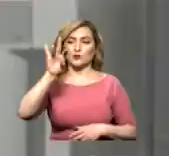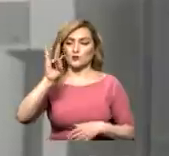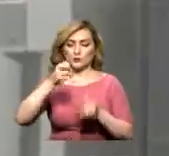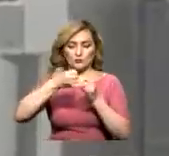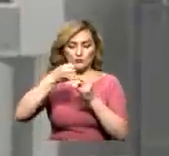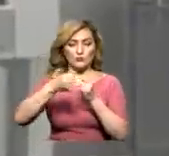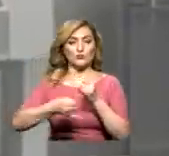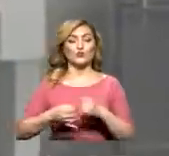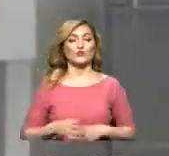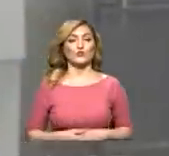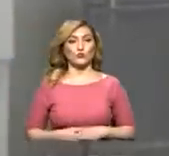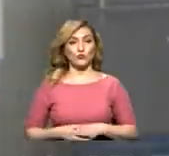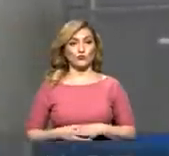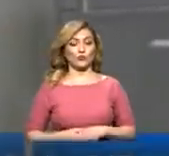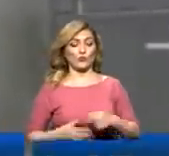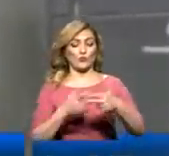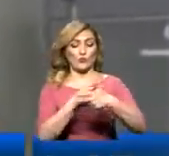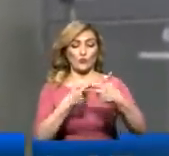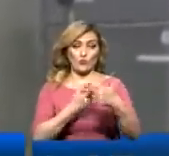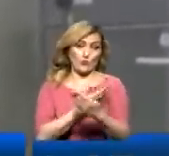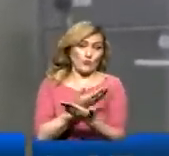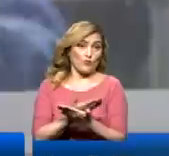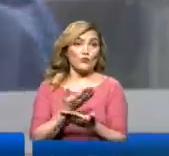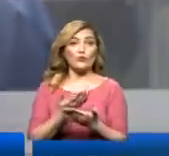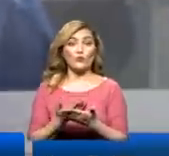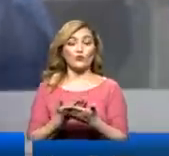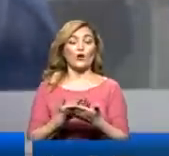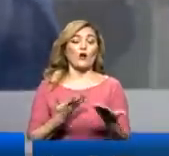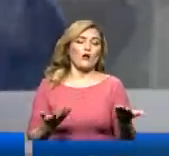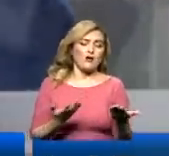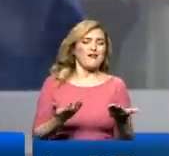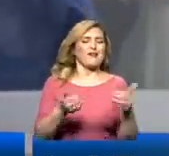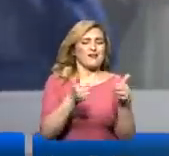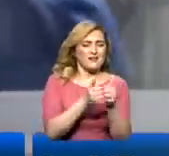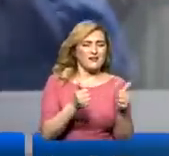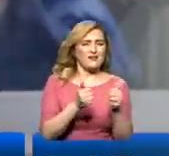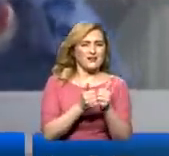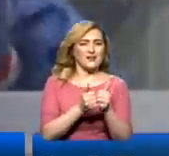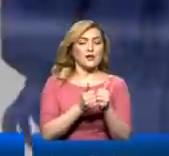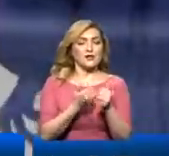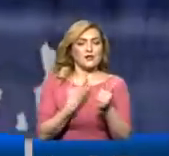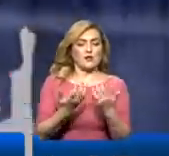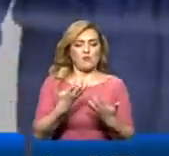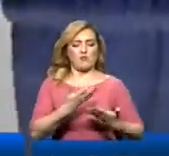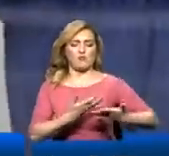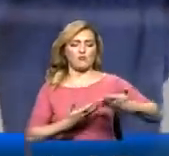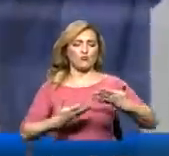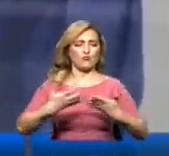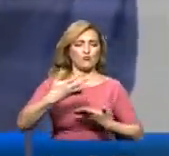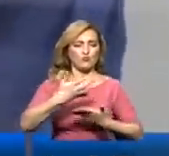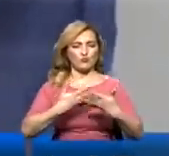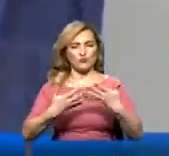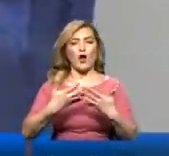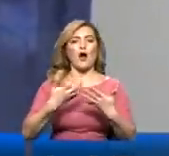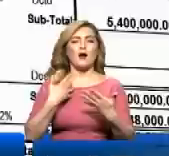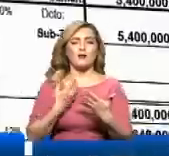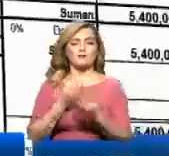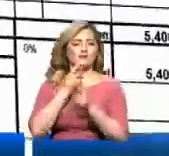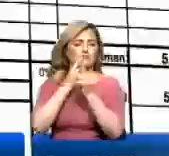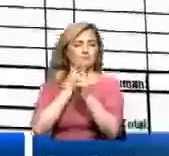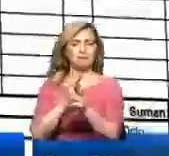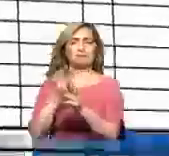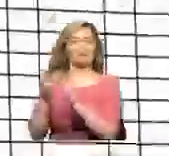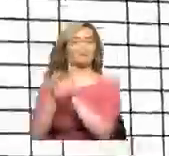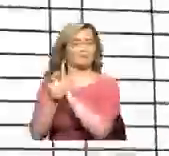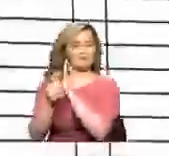$25.97. Las 3 ofrecen los insumos, reactivos, transporte y capacitación necesarios para la toma de muestras y entrega de resultados. No obstante,